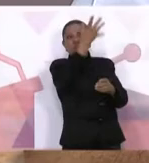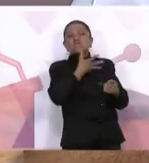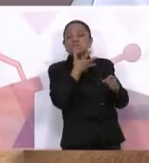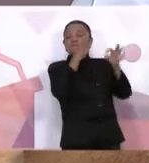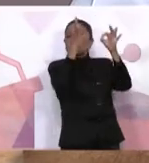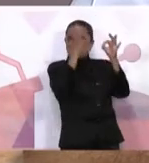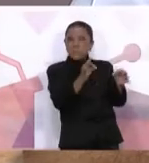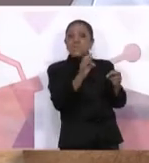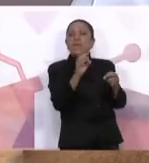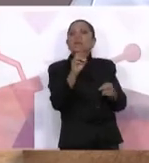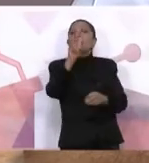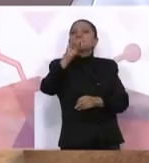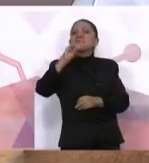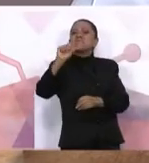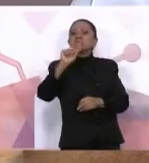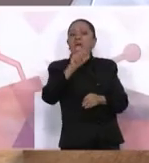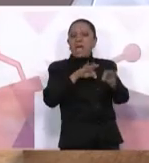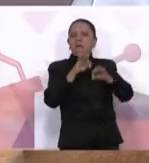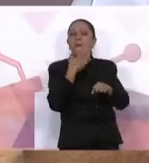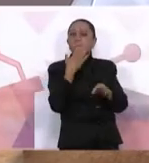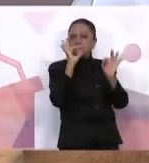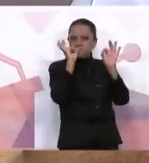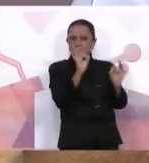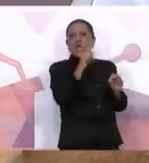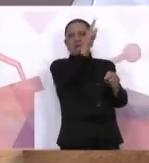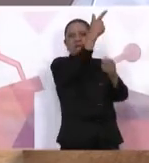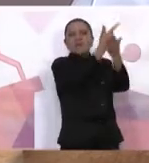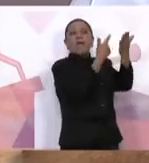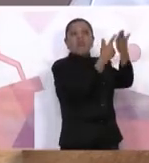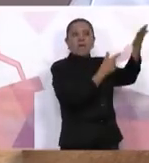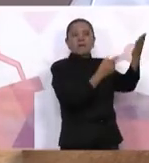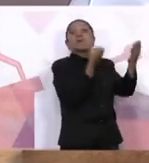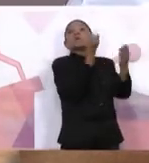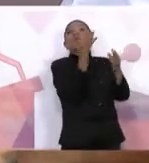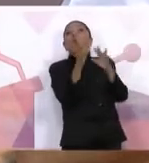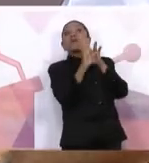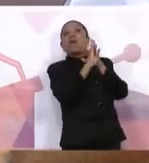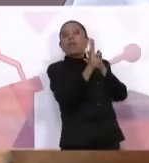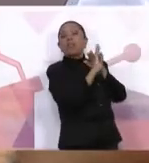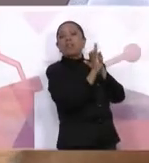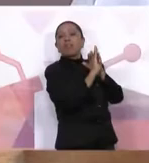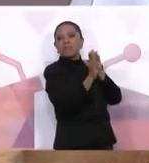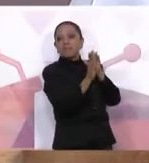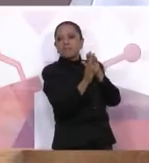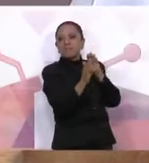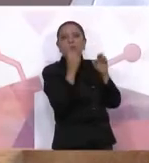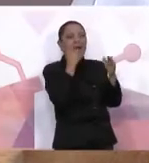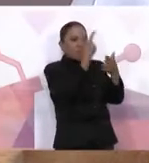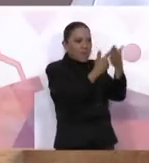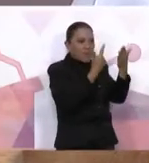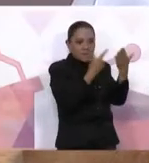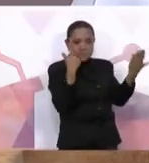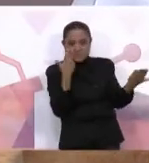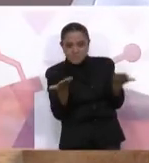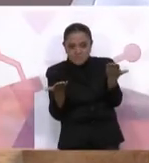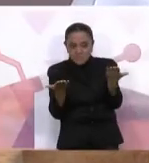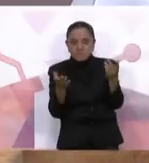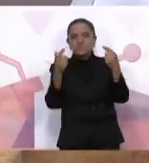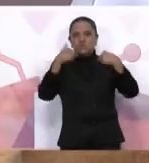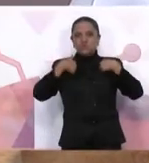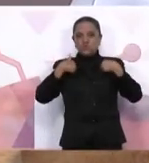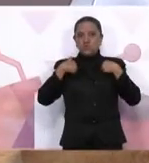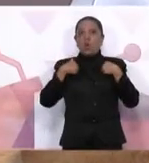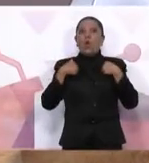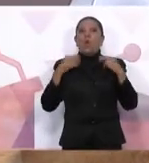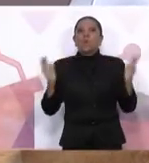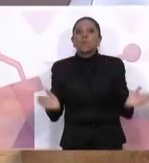ilegales han salido del estado yo soy promotor de la dirección de emigrantes en el estado de morelos en